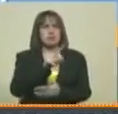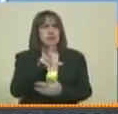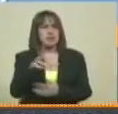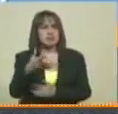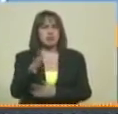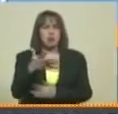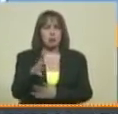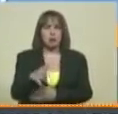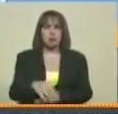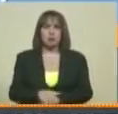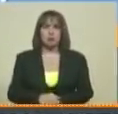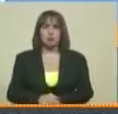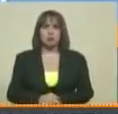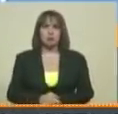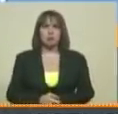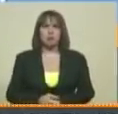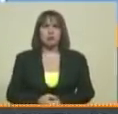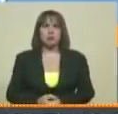aproximadamente.